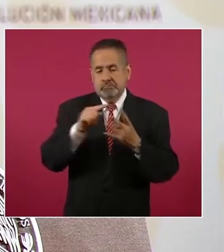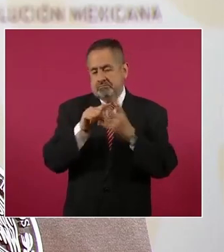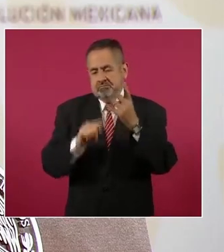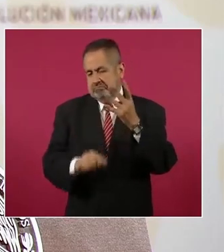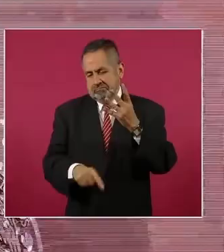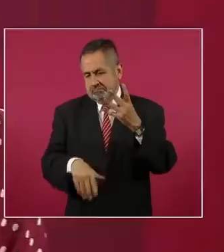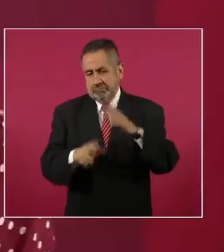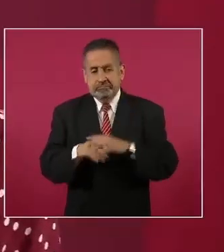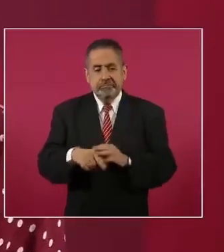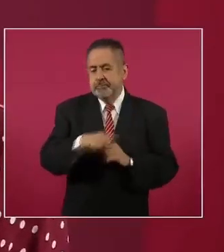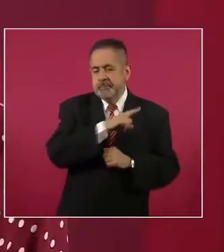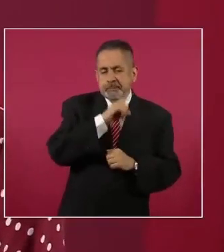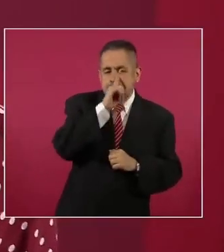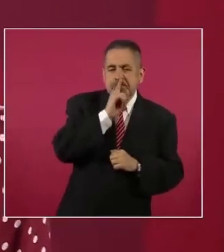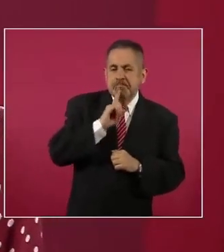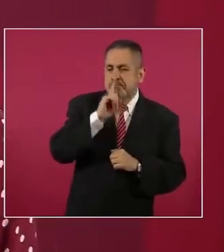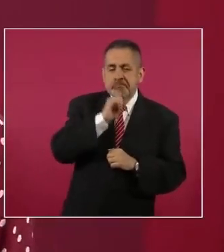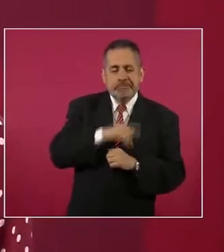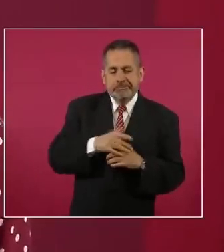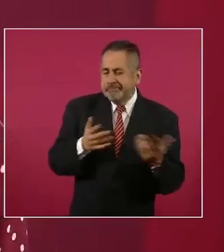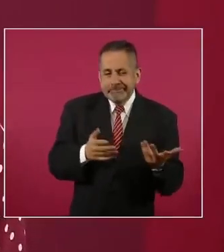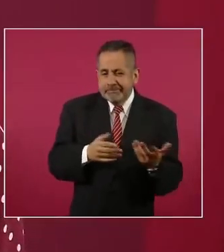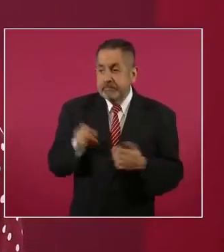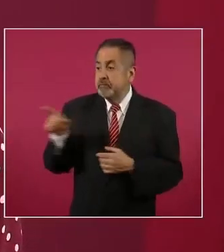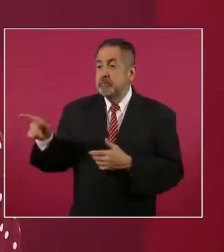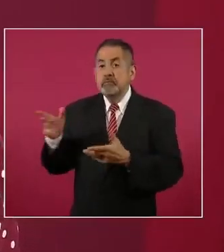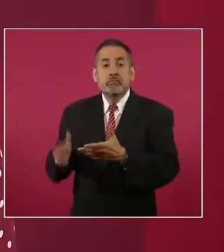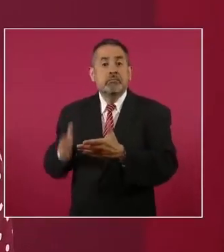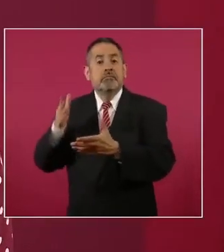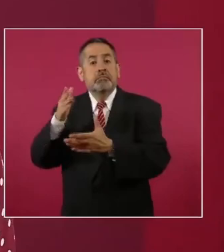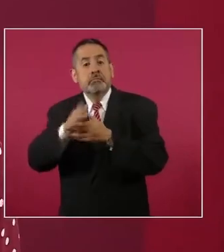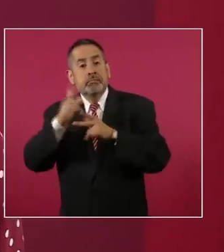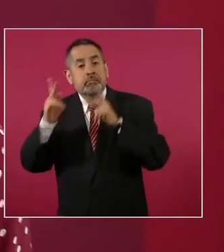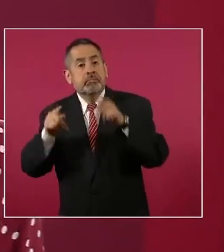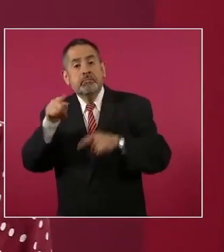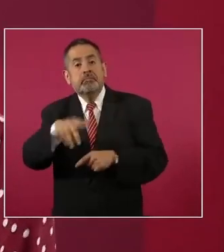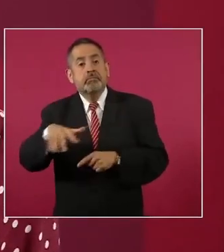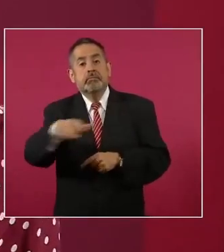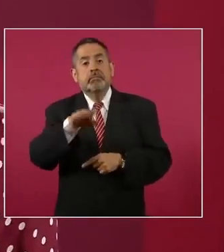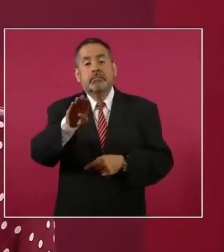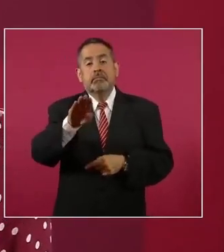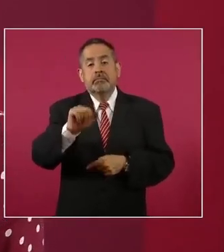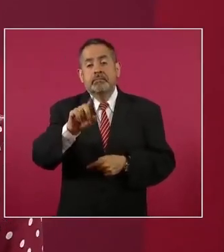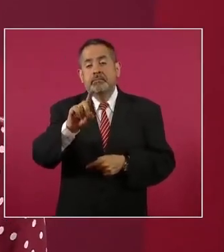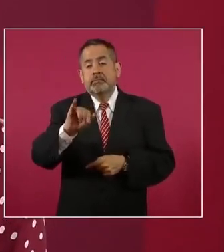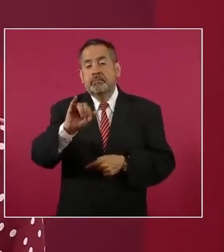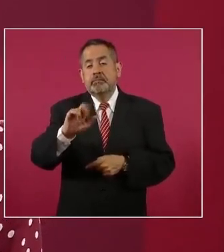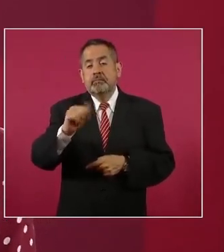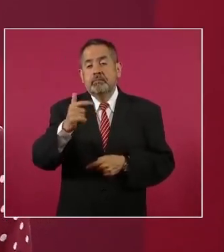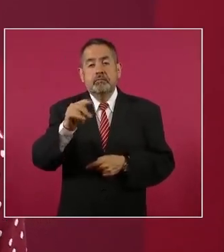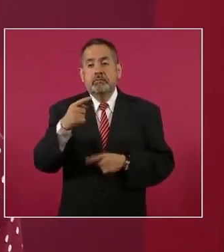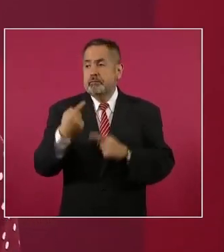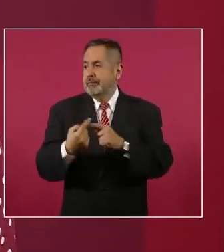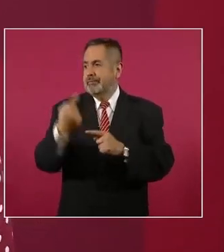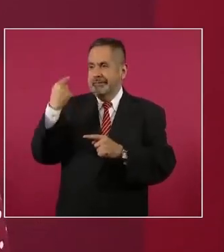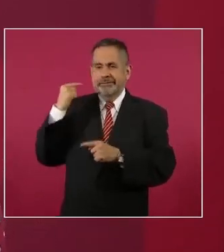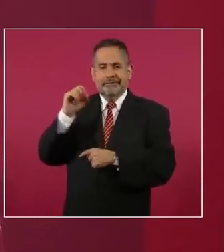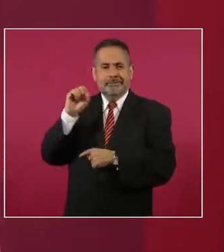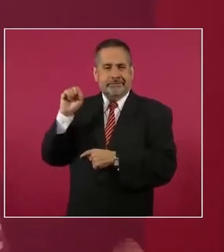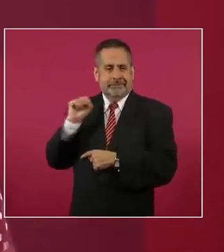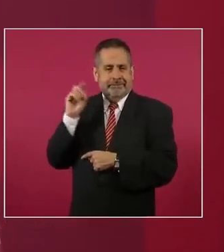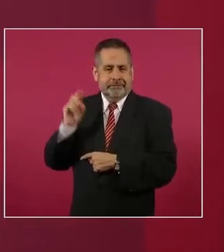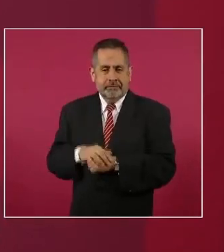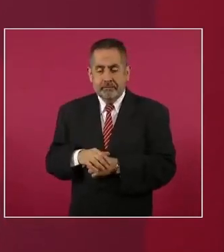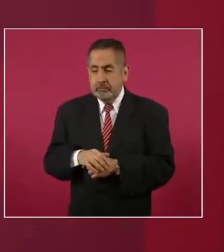otros, mintieron sobre la supuesta visita del presidente López Obrador a Badiraguato el pasado fin de semana, que